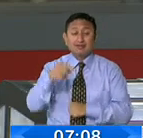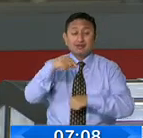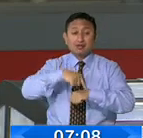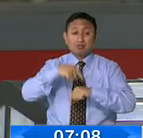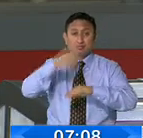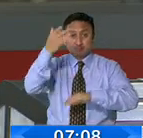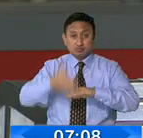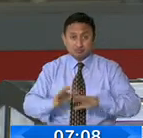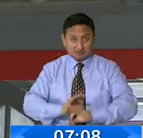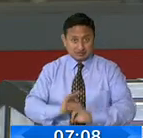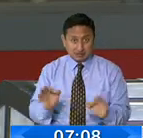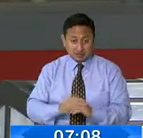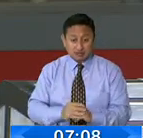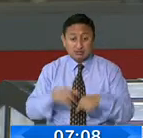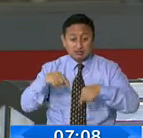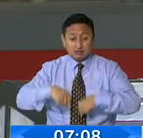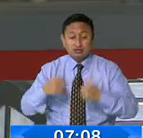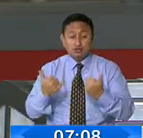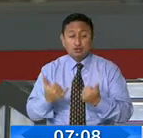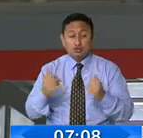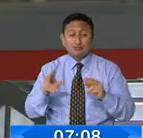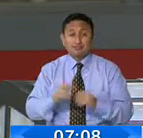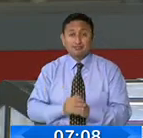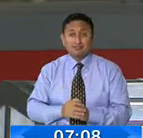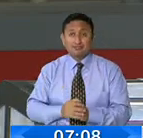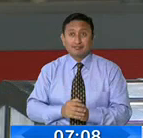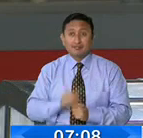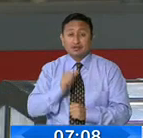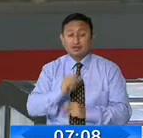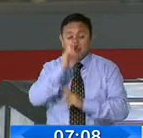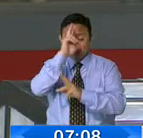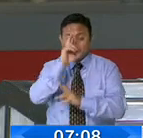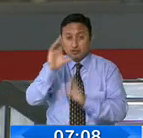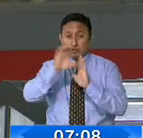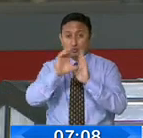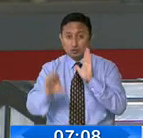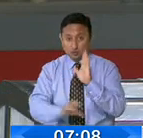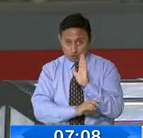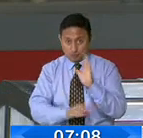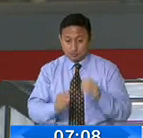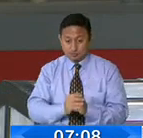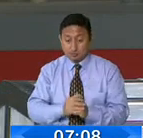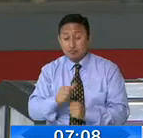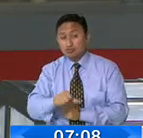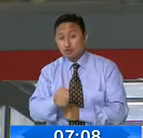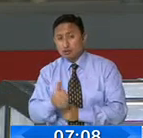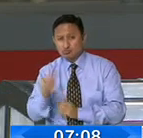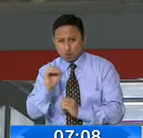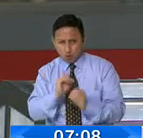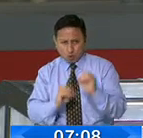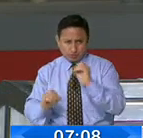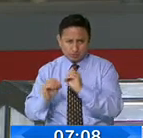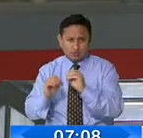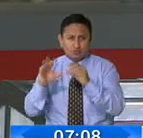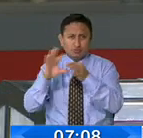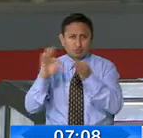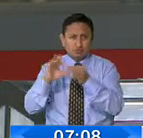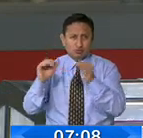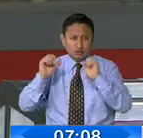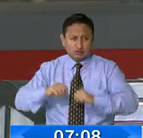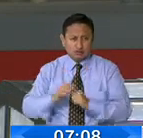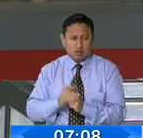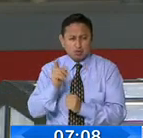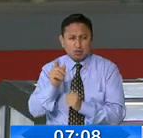del cuerpo legal se enmarcó como parte de la inconstitucionalidad, mientras que otras observaciones al texto solo demandan